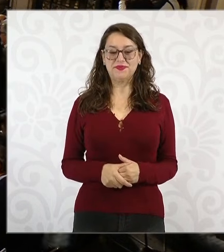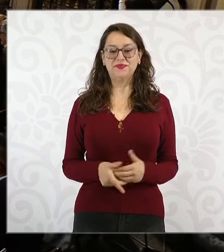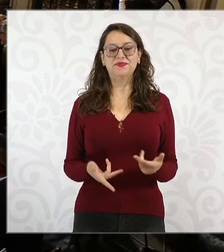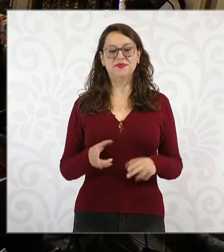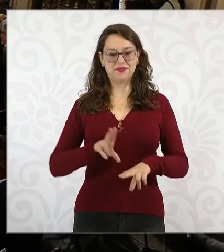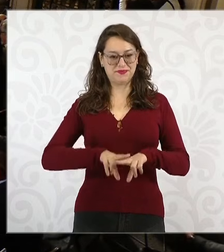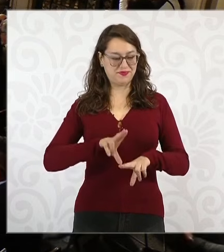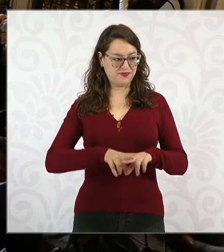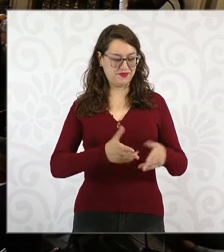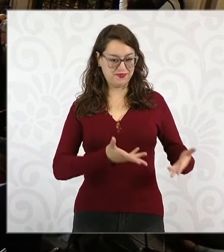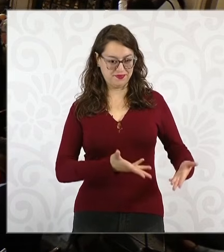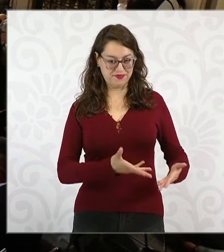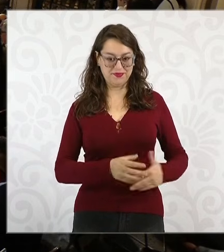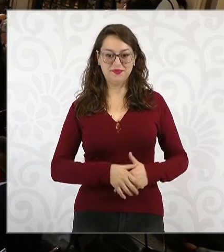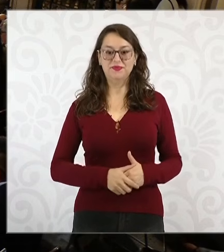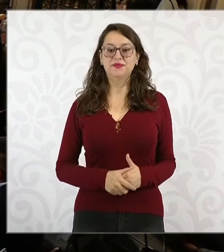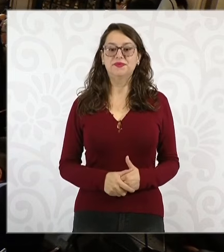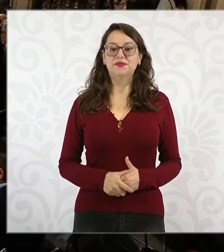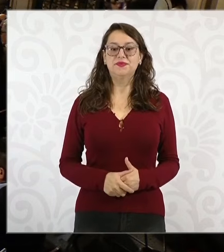Siéntense, por favor.